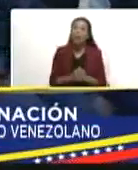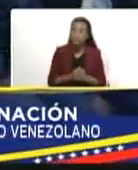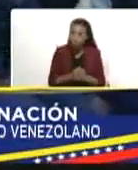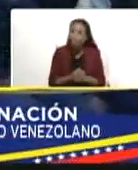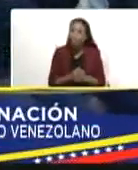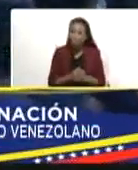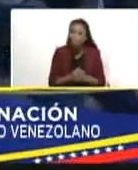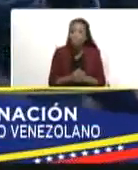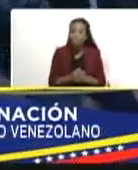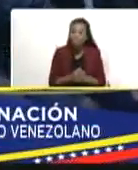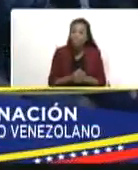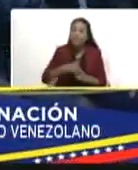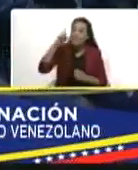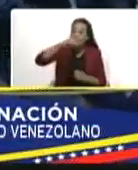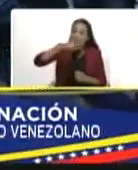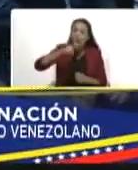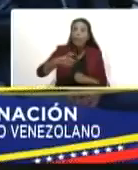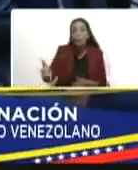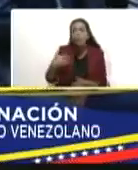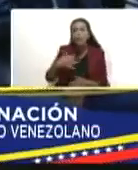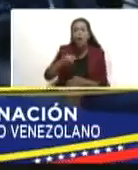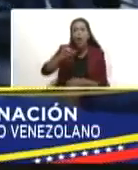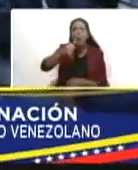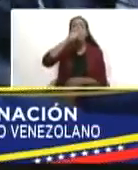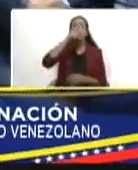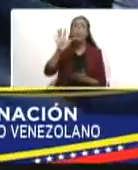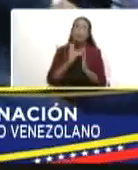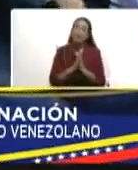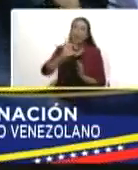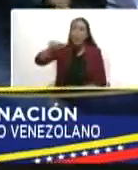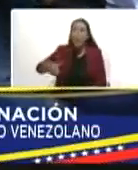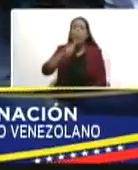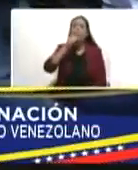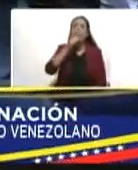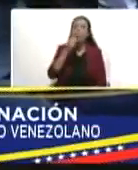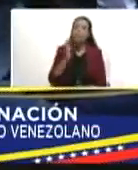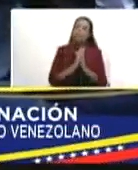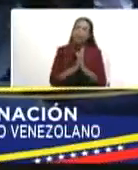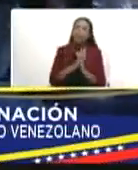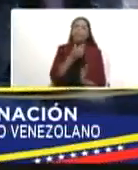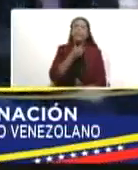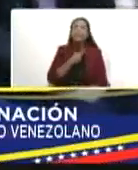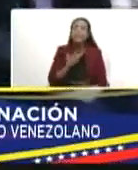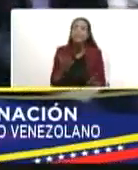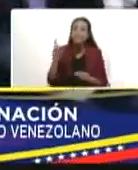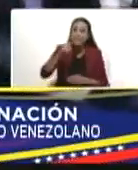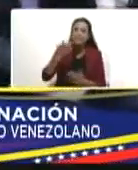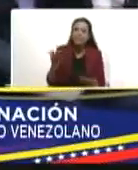nación tráeme un juguito ahí pues